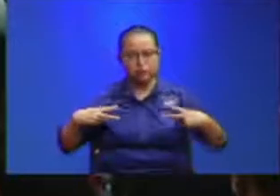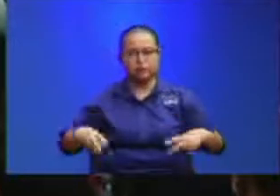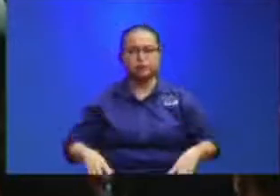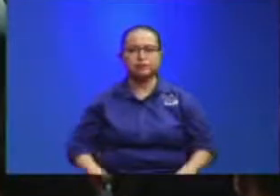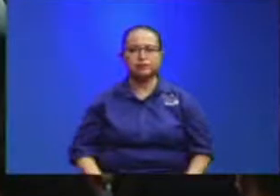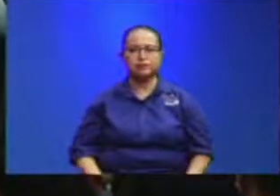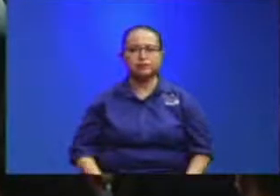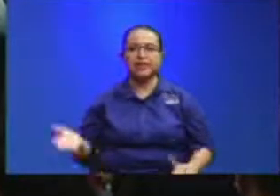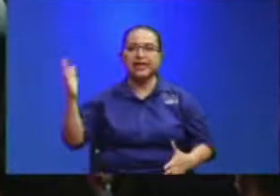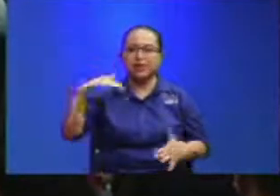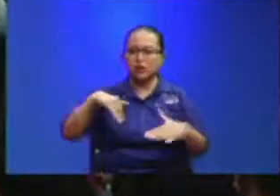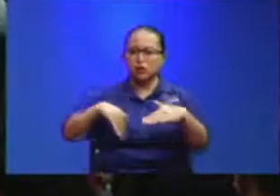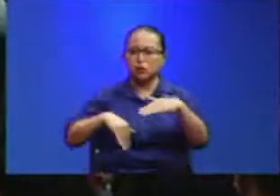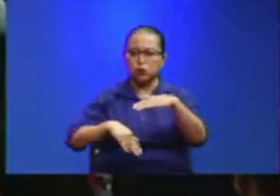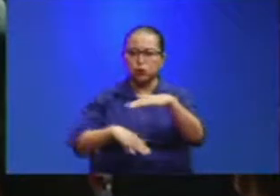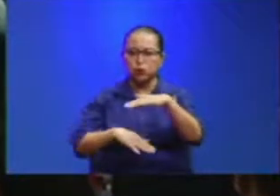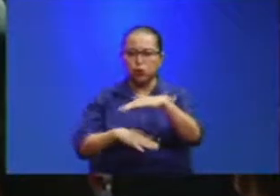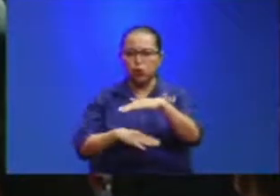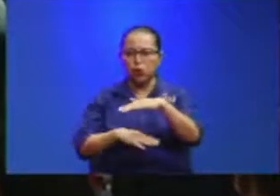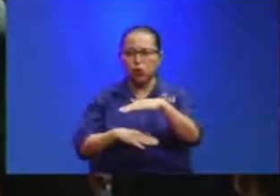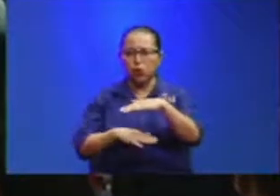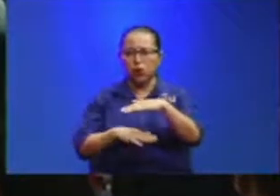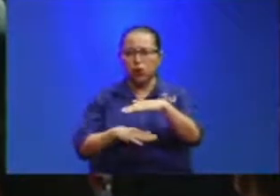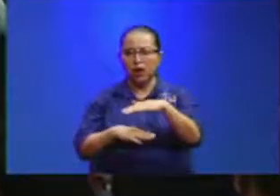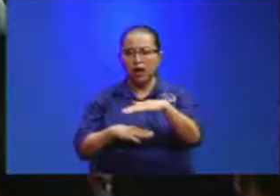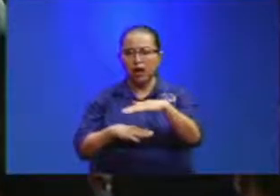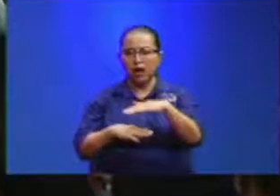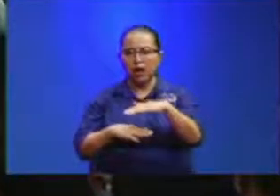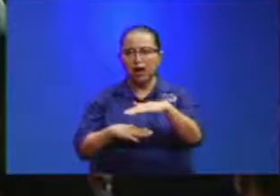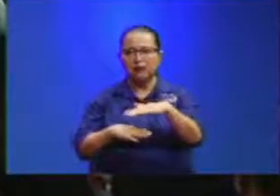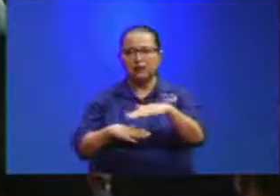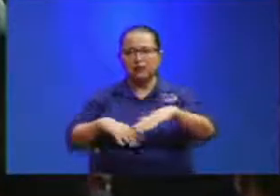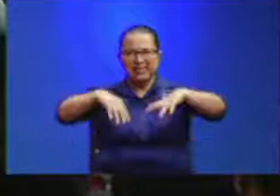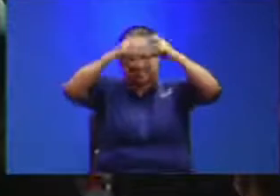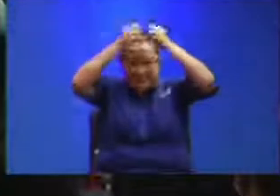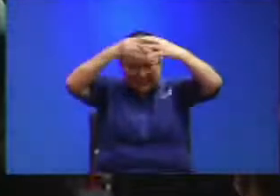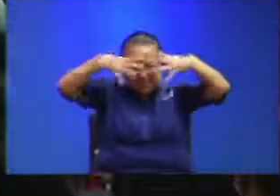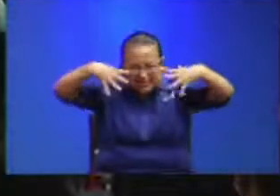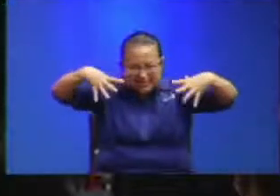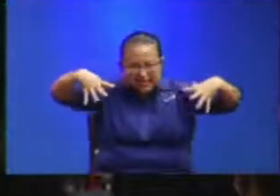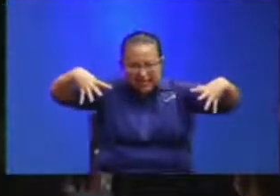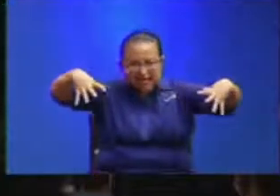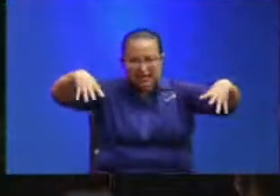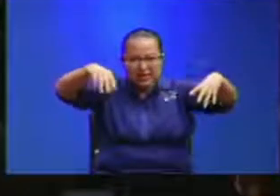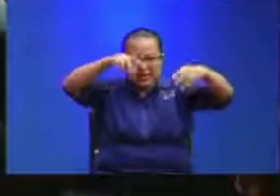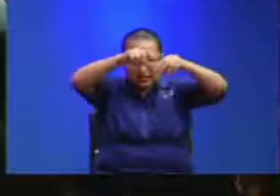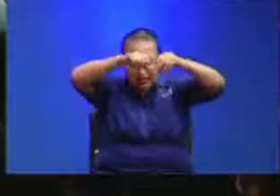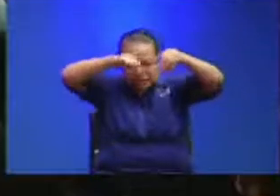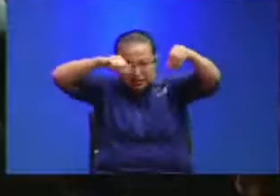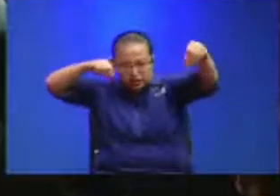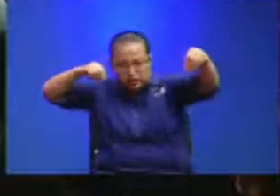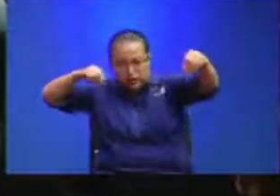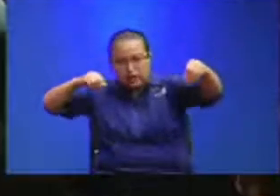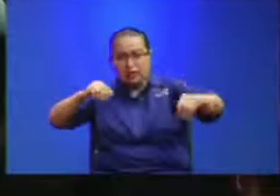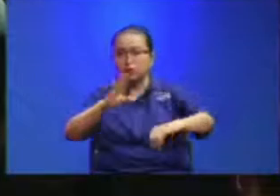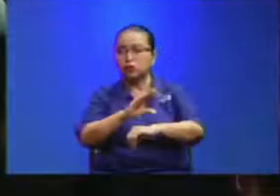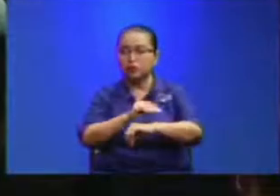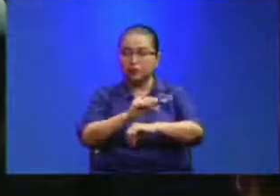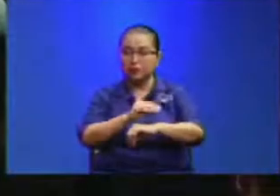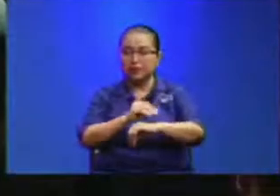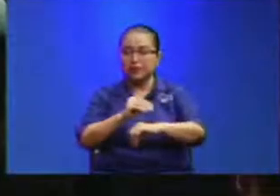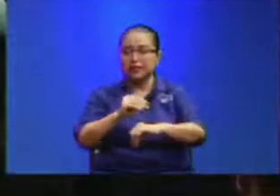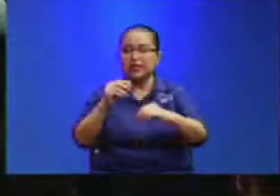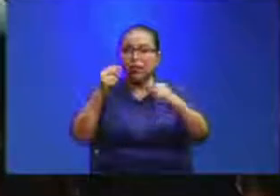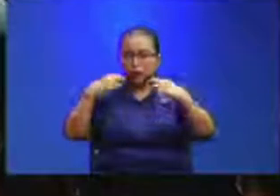entro al santuario rompió rasgó el templo el velo del templo y entonces nos dio a nosotros la oportunidad